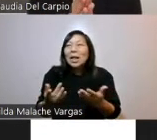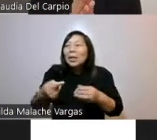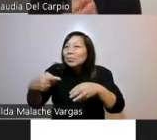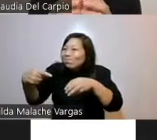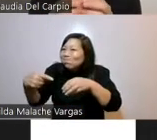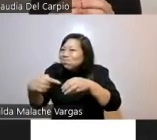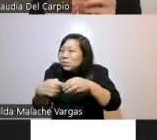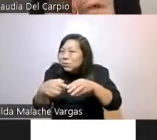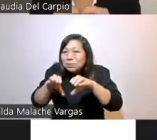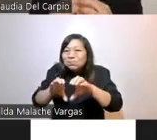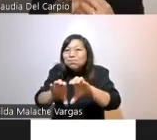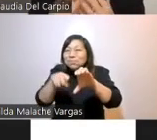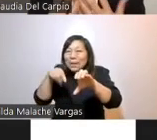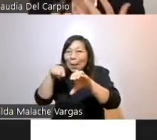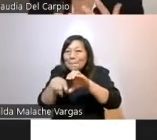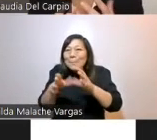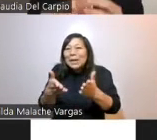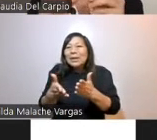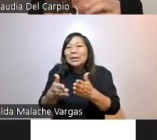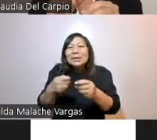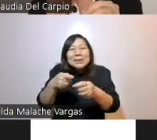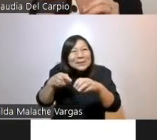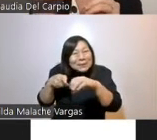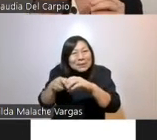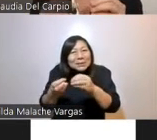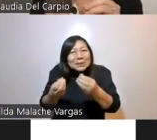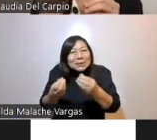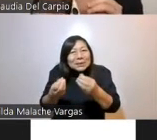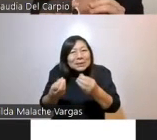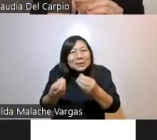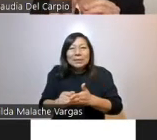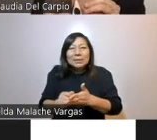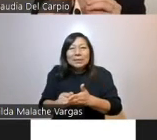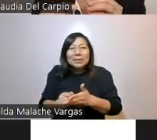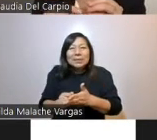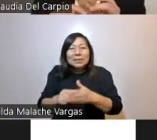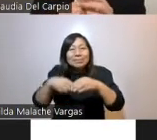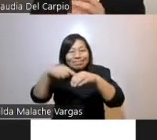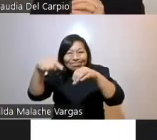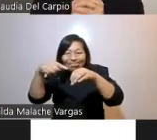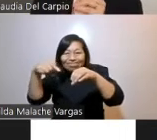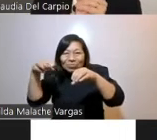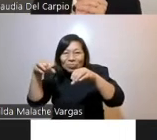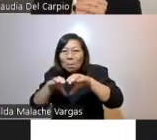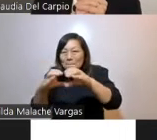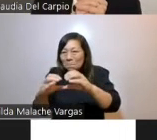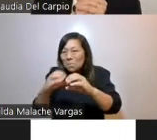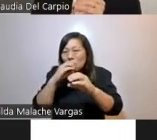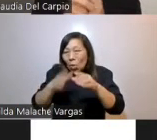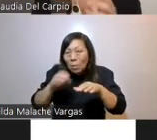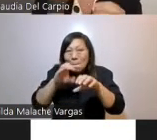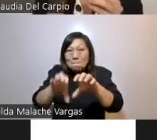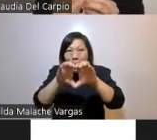eso hace que haya mayor fricción, haya mayor riesgo de microlaceraciones y por lo tanto